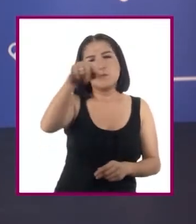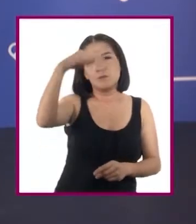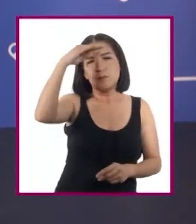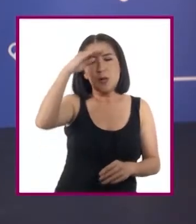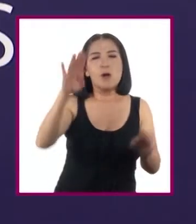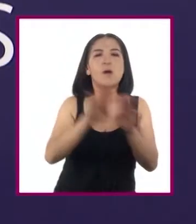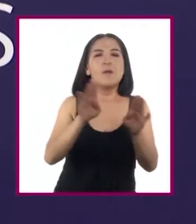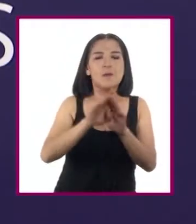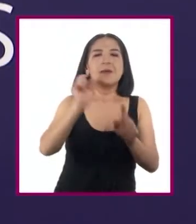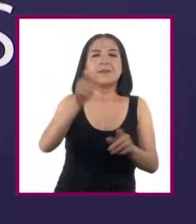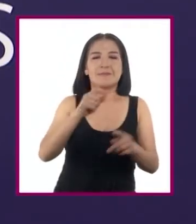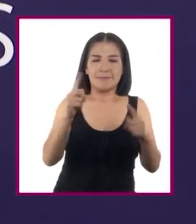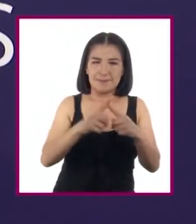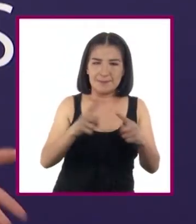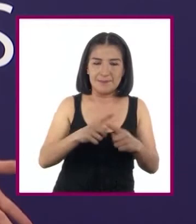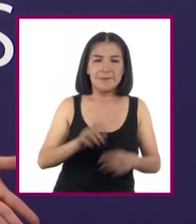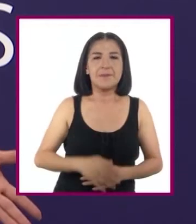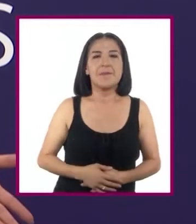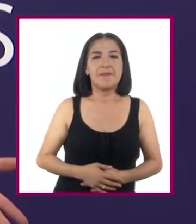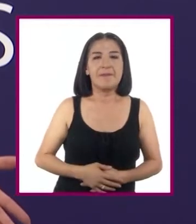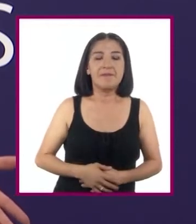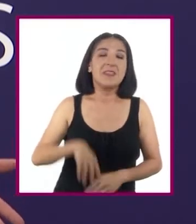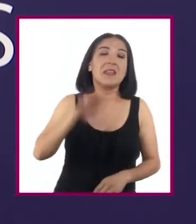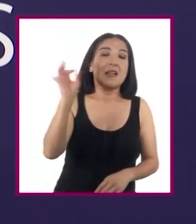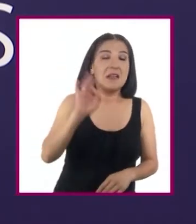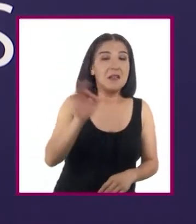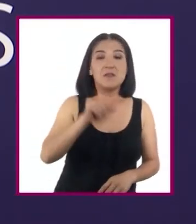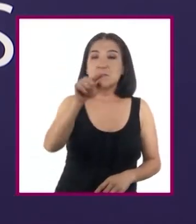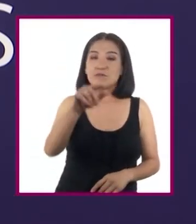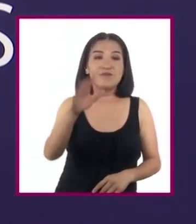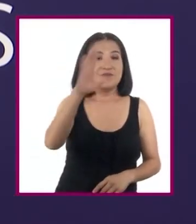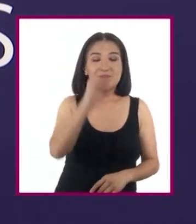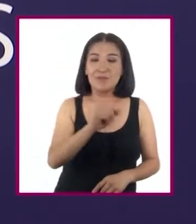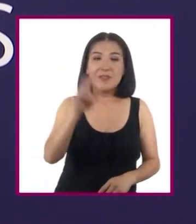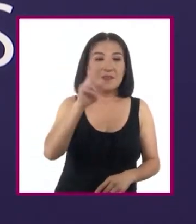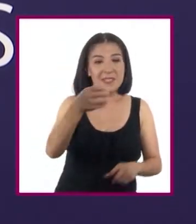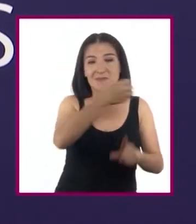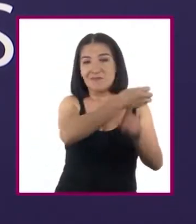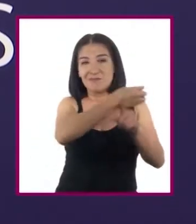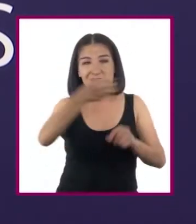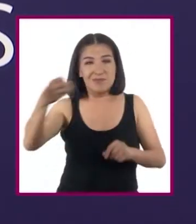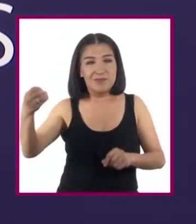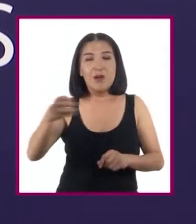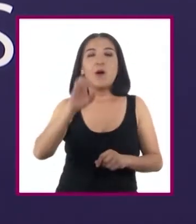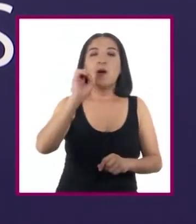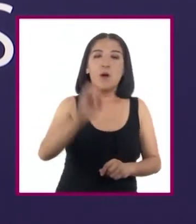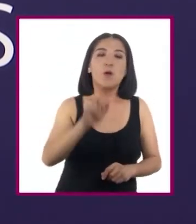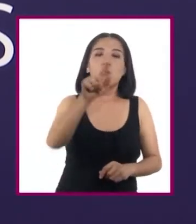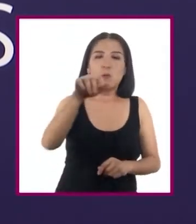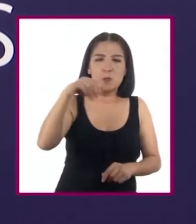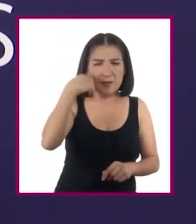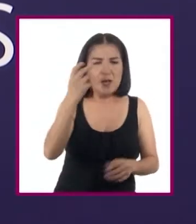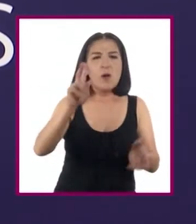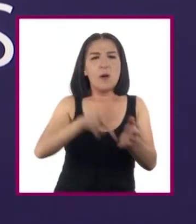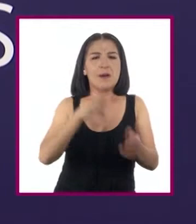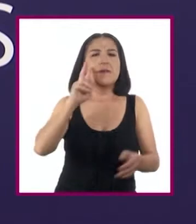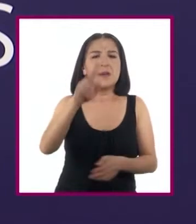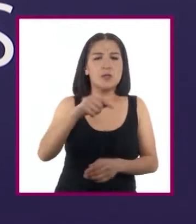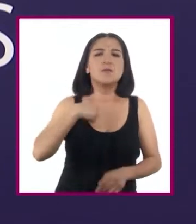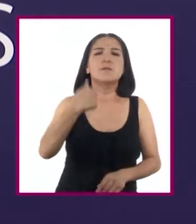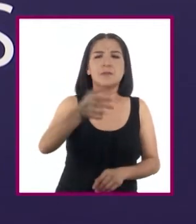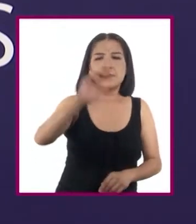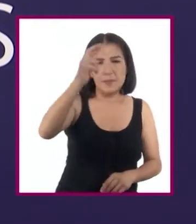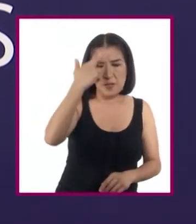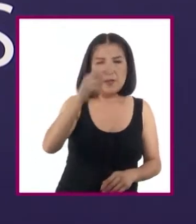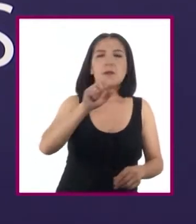propuestos. Si por circunstancias ajenas no pueden ver completo el programa o si quieren volver a verlo, les recuerdo